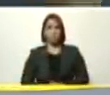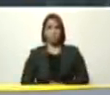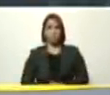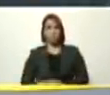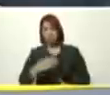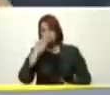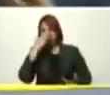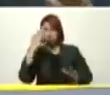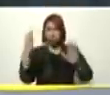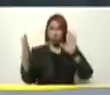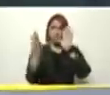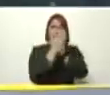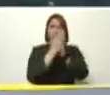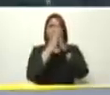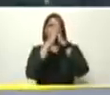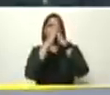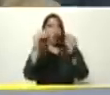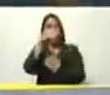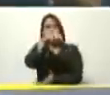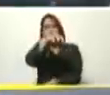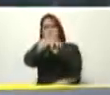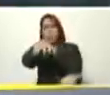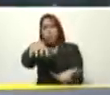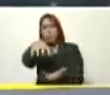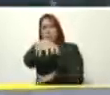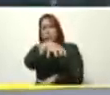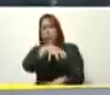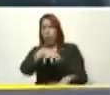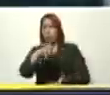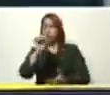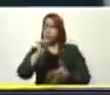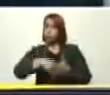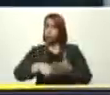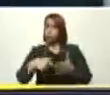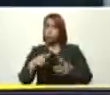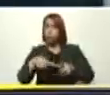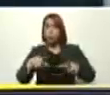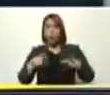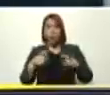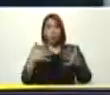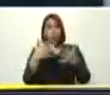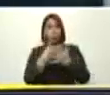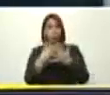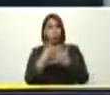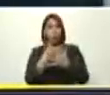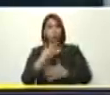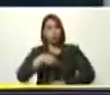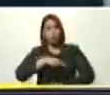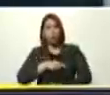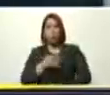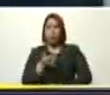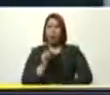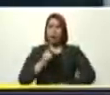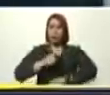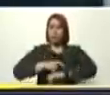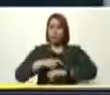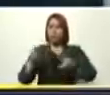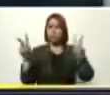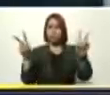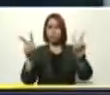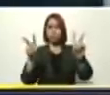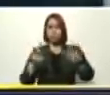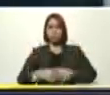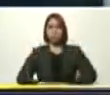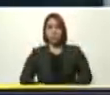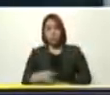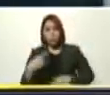enfrentando todas las coyunturas, pero sin lugar a dudas, estamos en un tiempo de victoria para